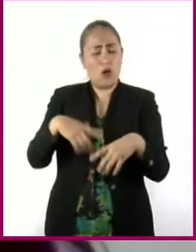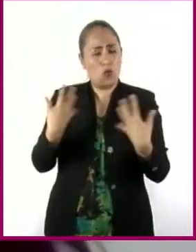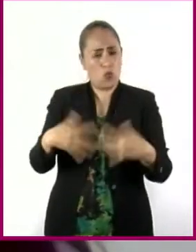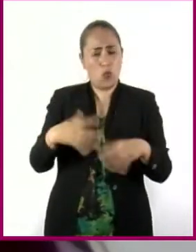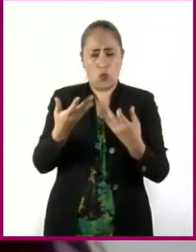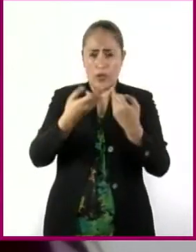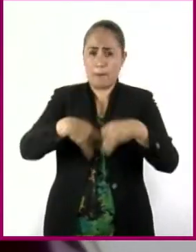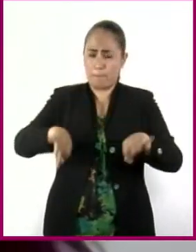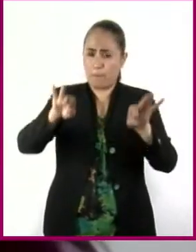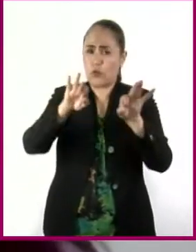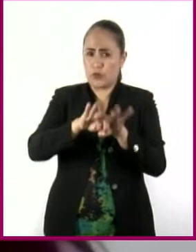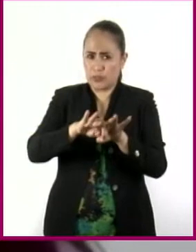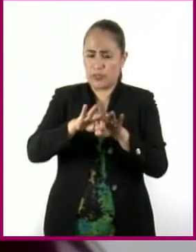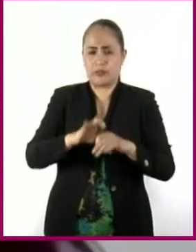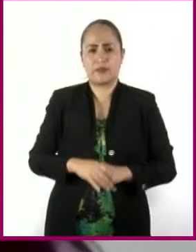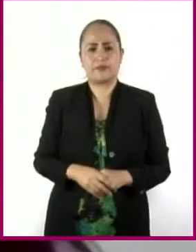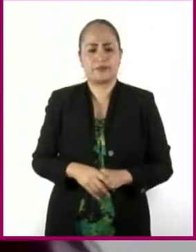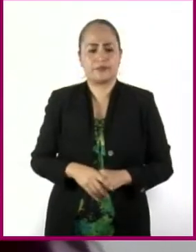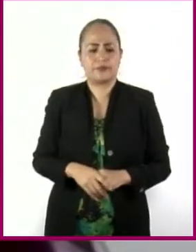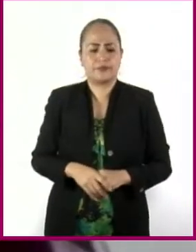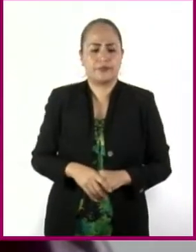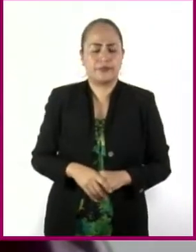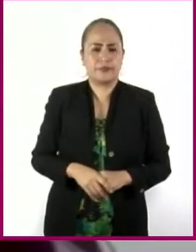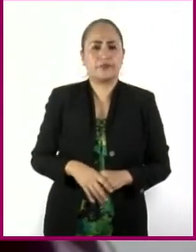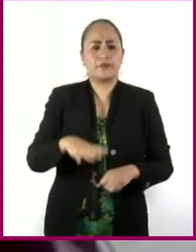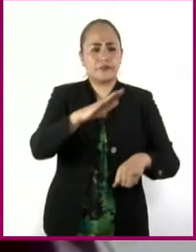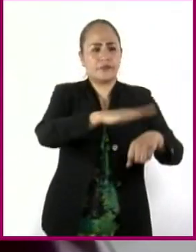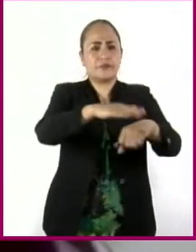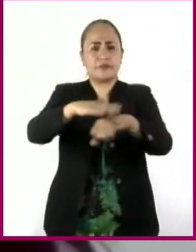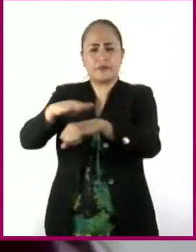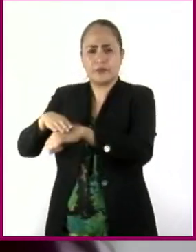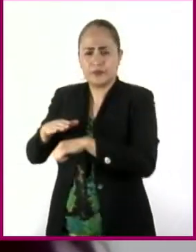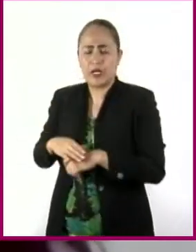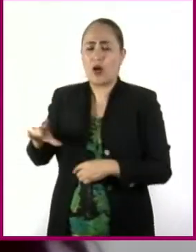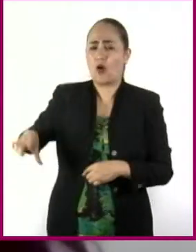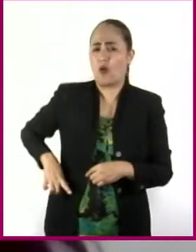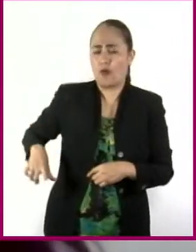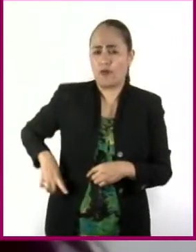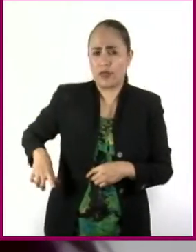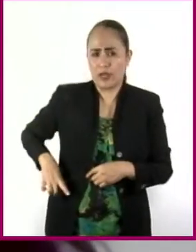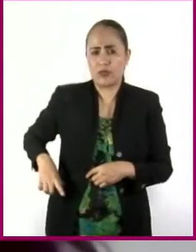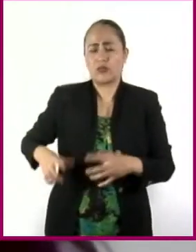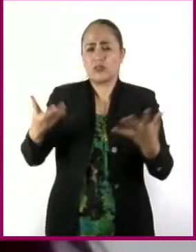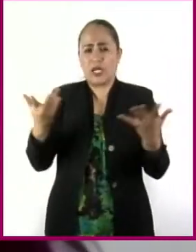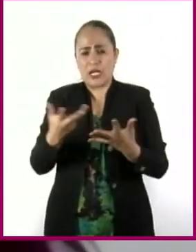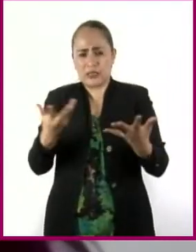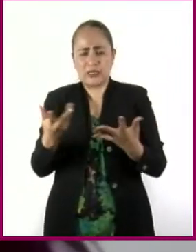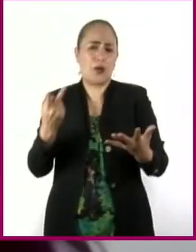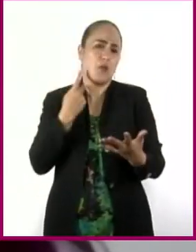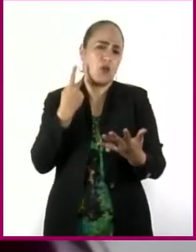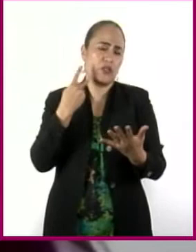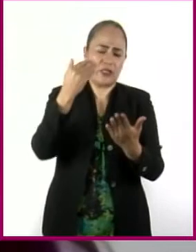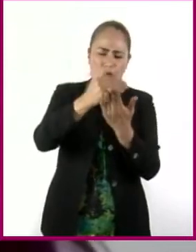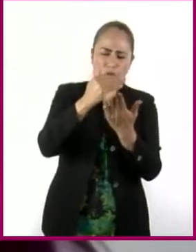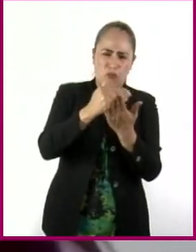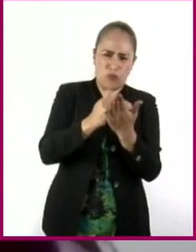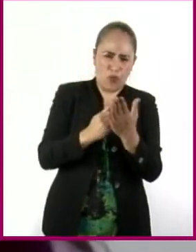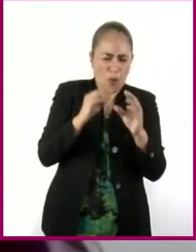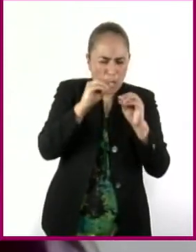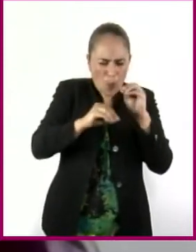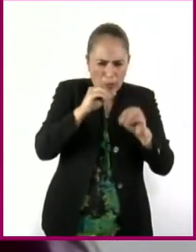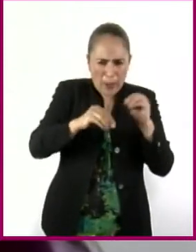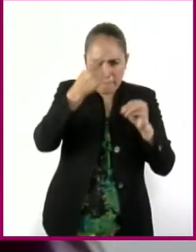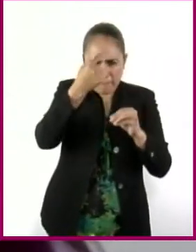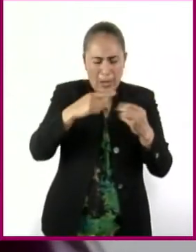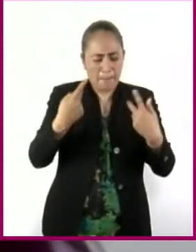y que, bueno, pues convoca a los estados a tener acciones, a diseñar política pública para atender